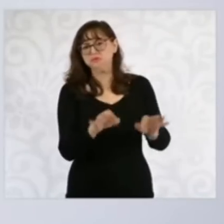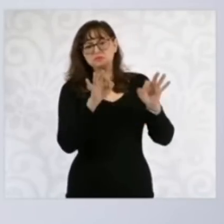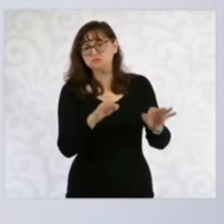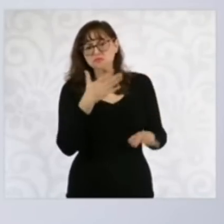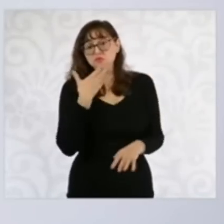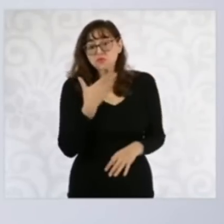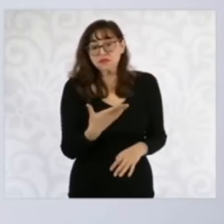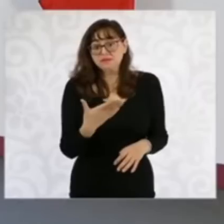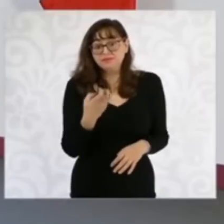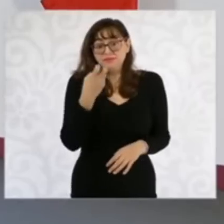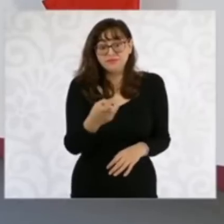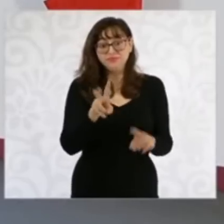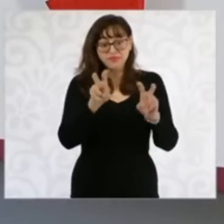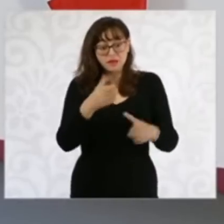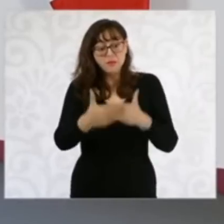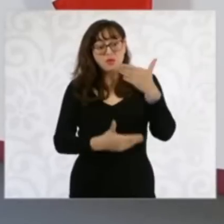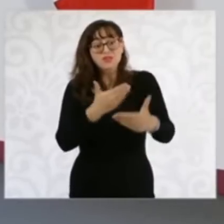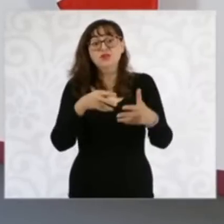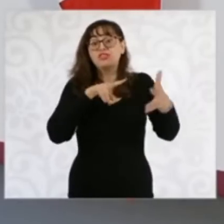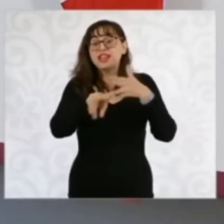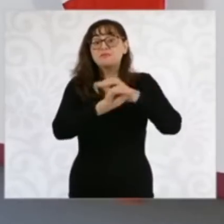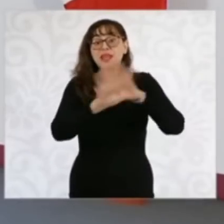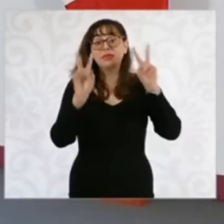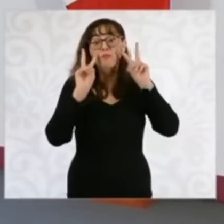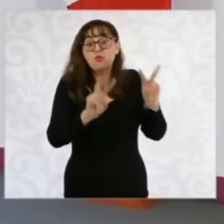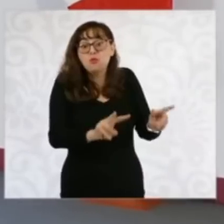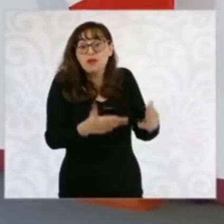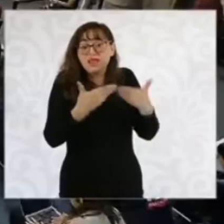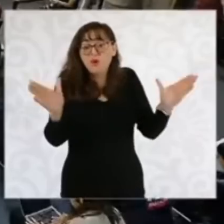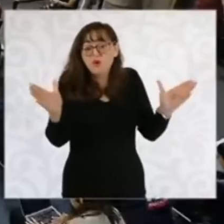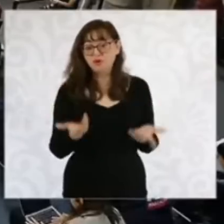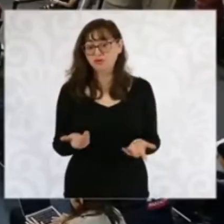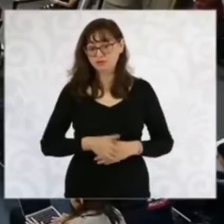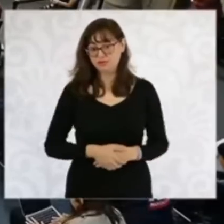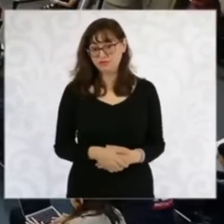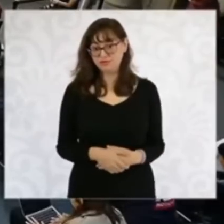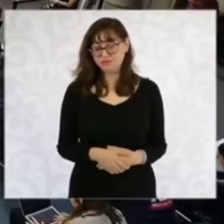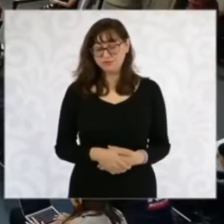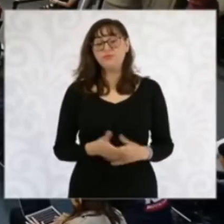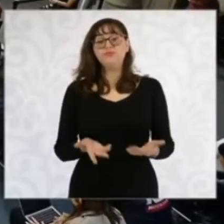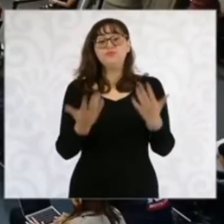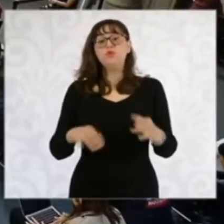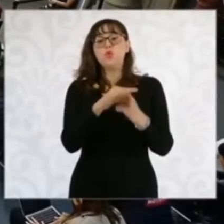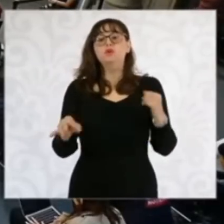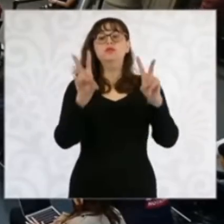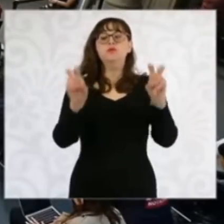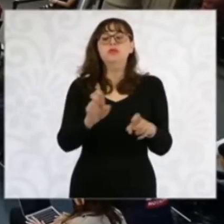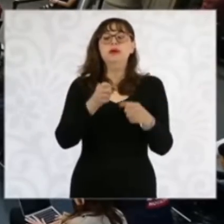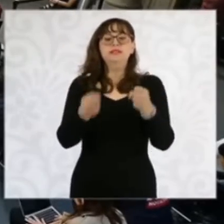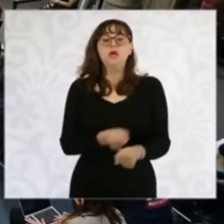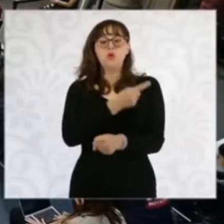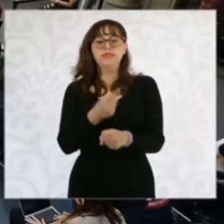y además va a ser público, todo el proceso va a ser muy transparente. Ok, ya nada más para finalizar, Presidenta, con temas de seguridad. Se ha